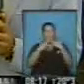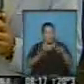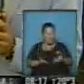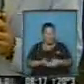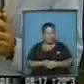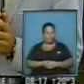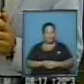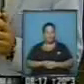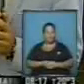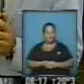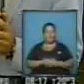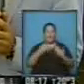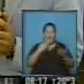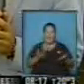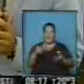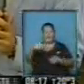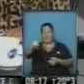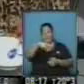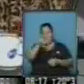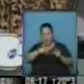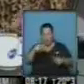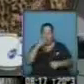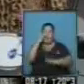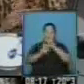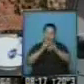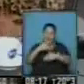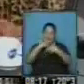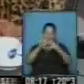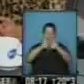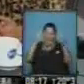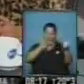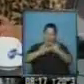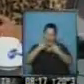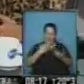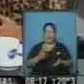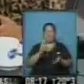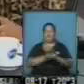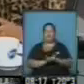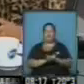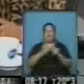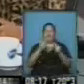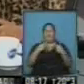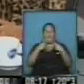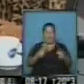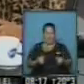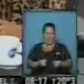a los a tus acompañantes por explicarnos, ¿no? Por darnos más detalles de los motivos de la